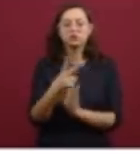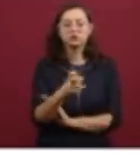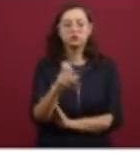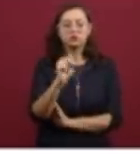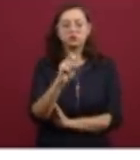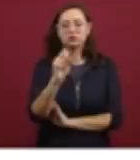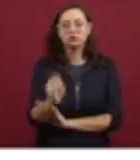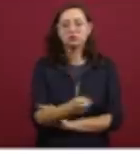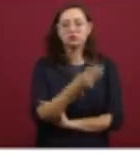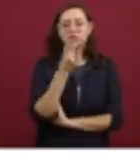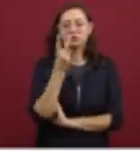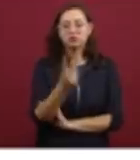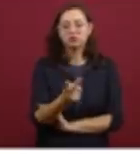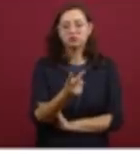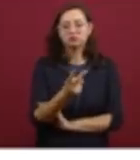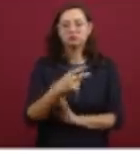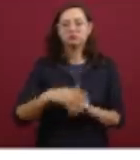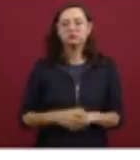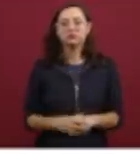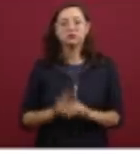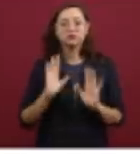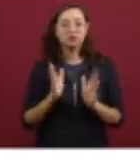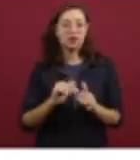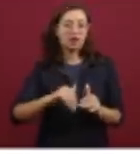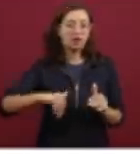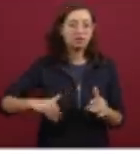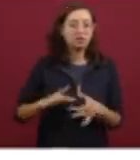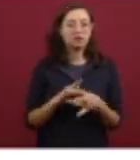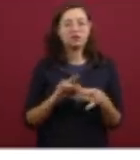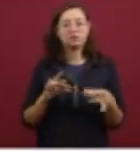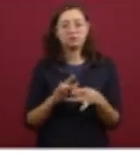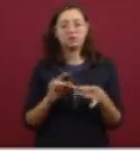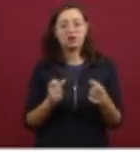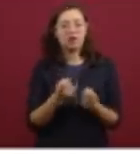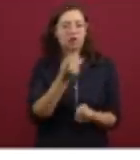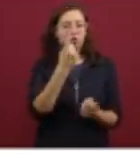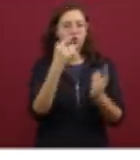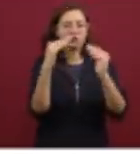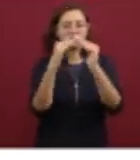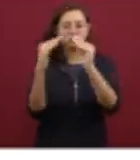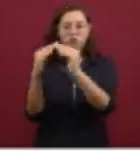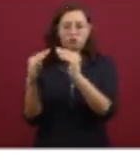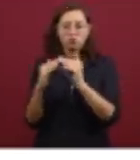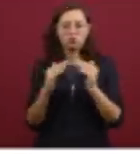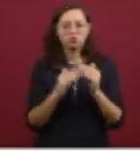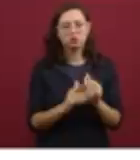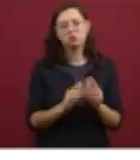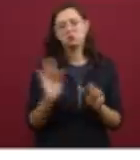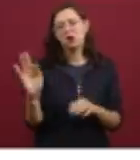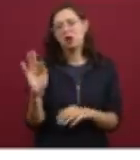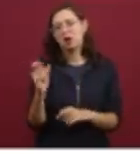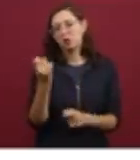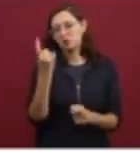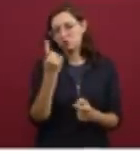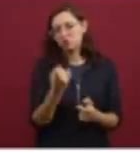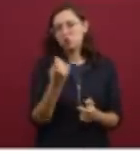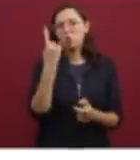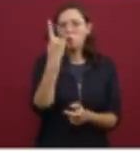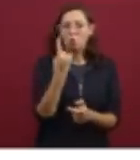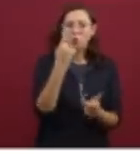203.262. De esta manera, como ya se informó, hay hogares que pueden recibir más de un apoyo. Por lo